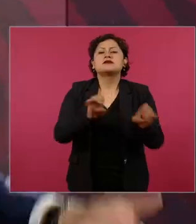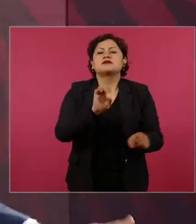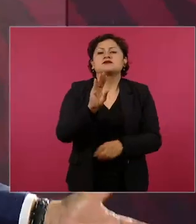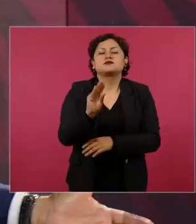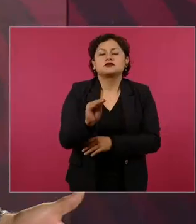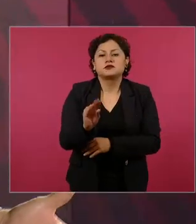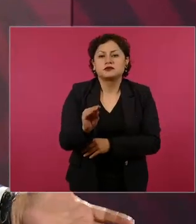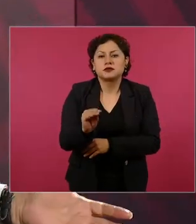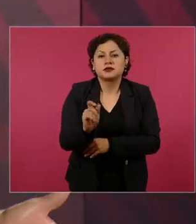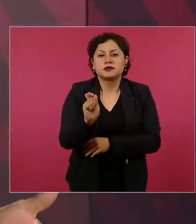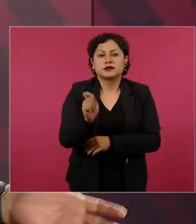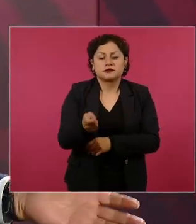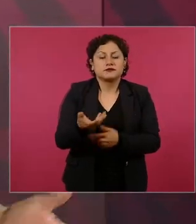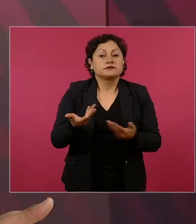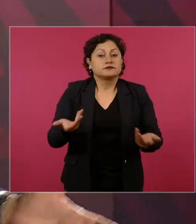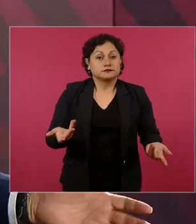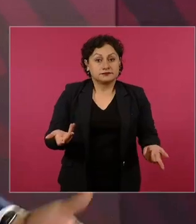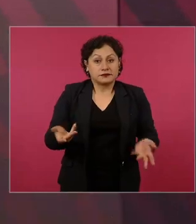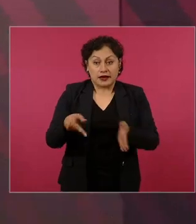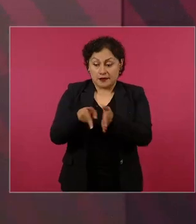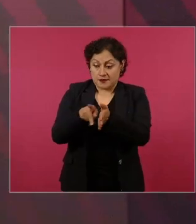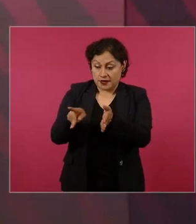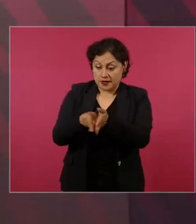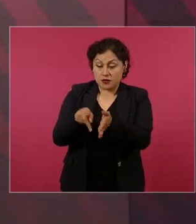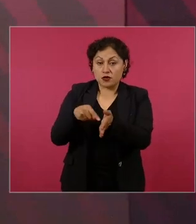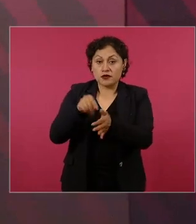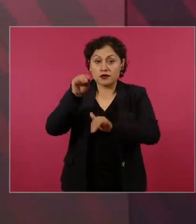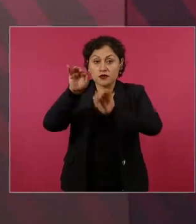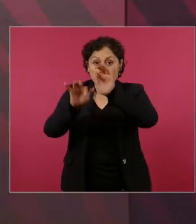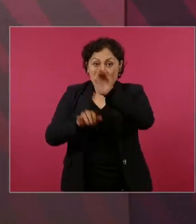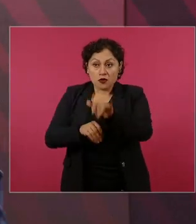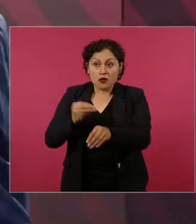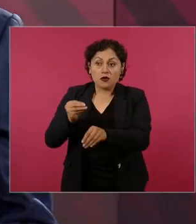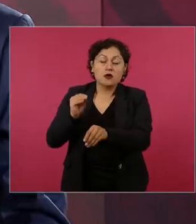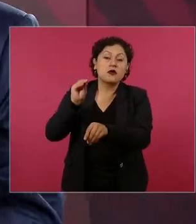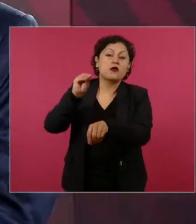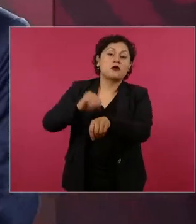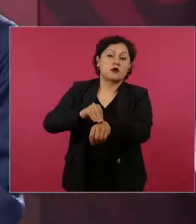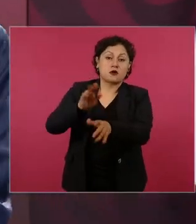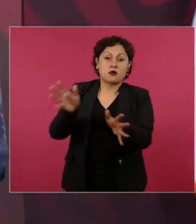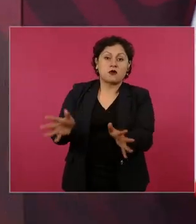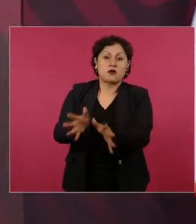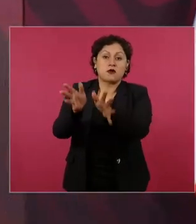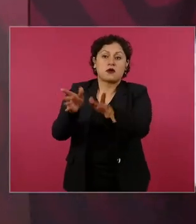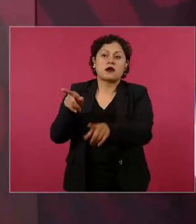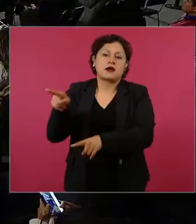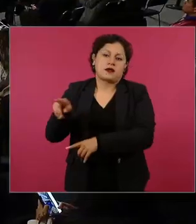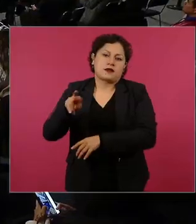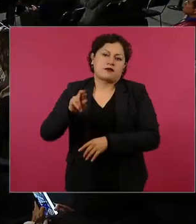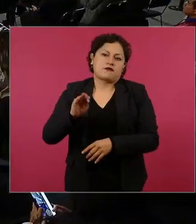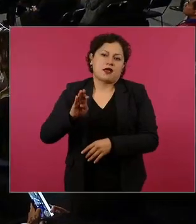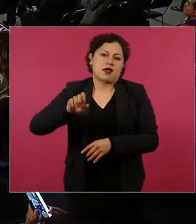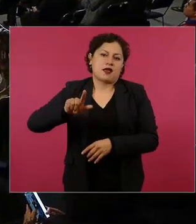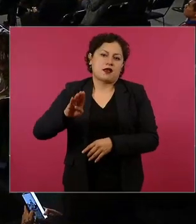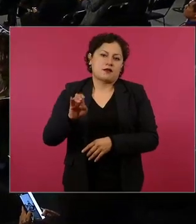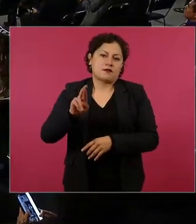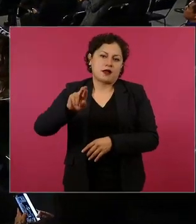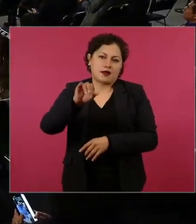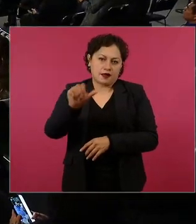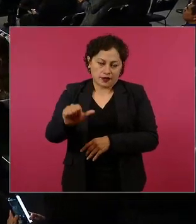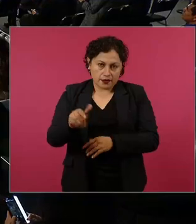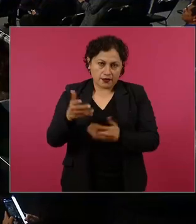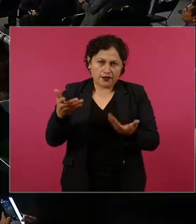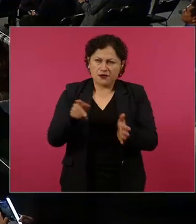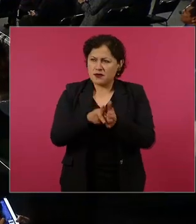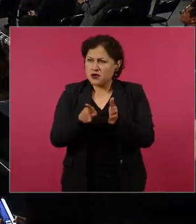¿Quién nos hizo el periódico para el ingeniero Heberto? Rafael Barajá. ¿Cómo se llamaba el periódico? Por ahí